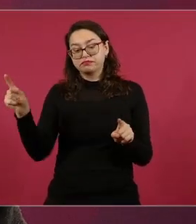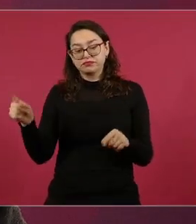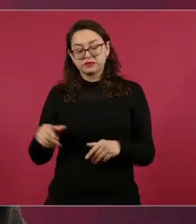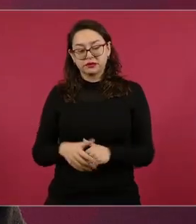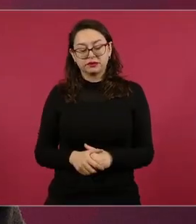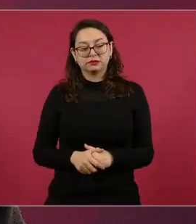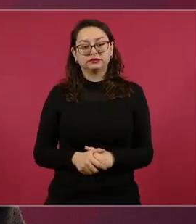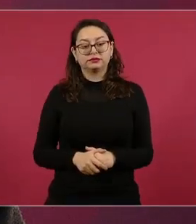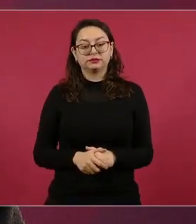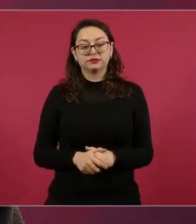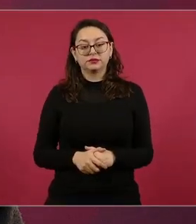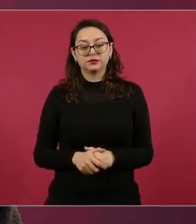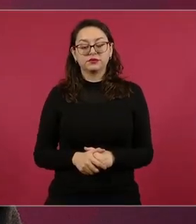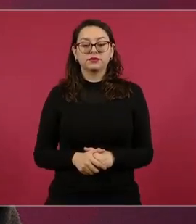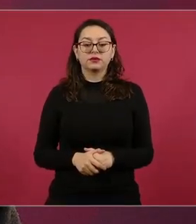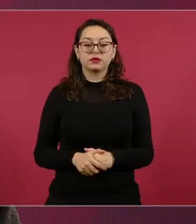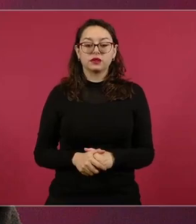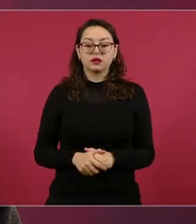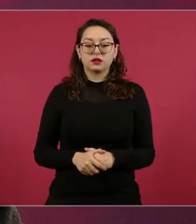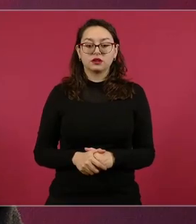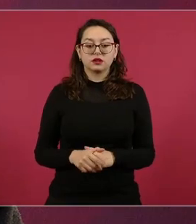en Coahuila,